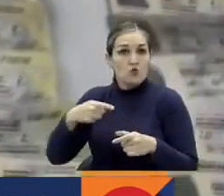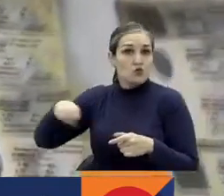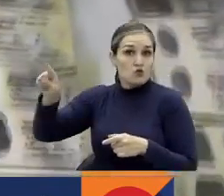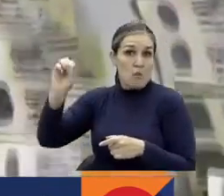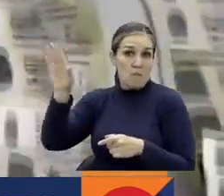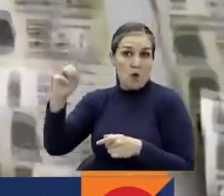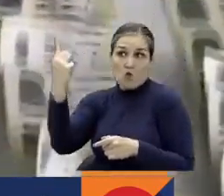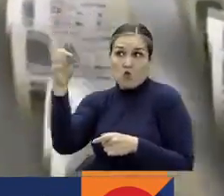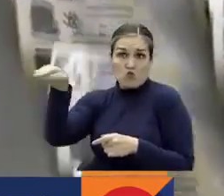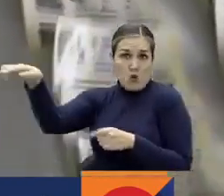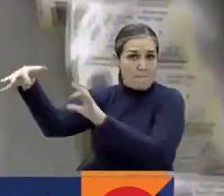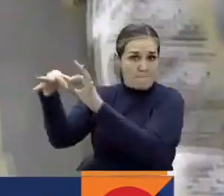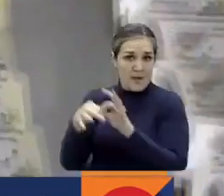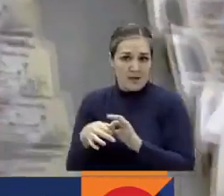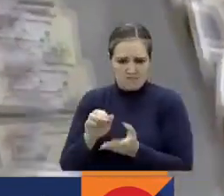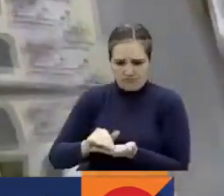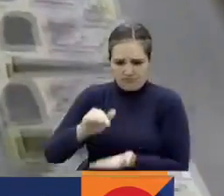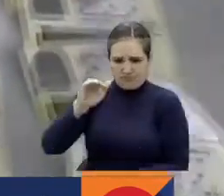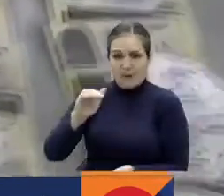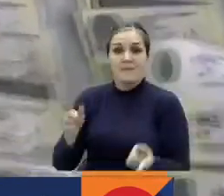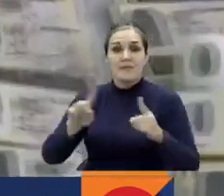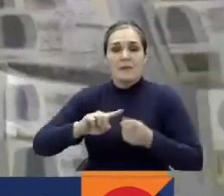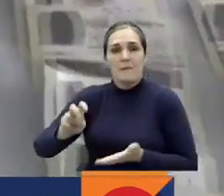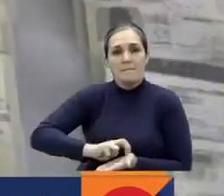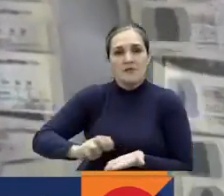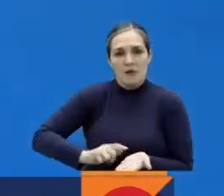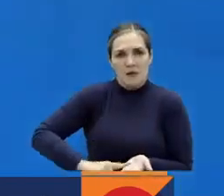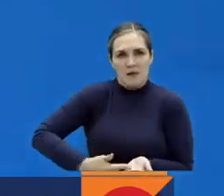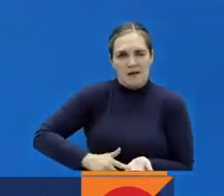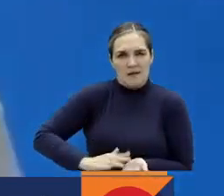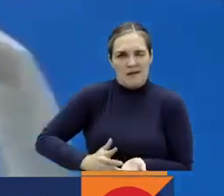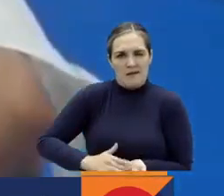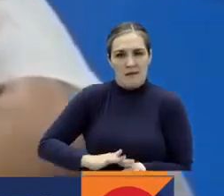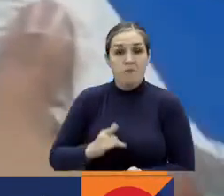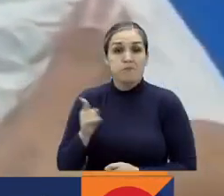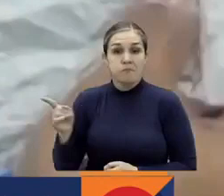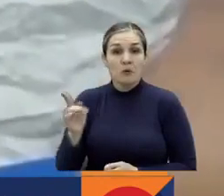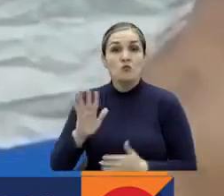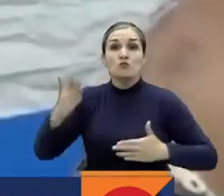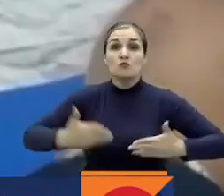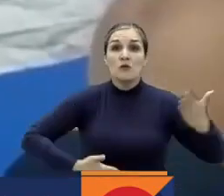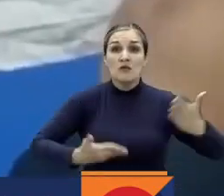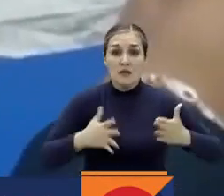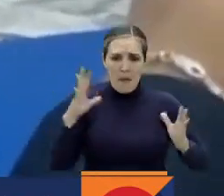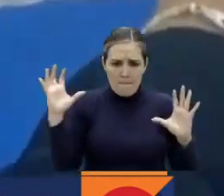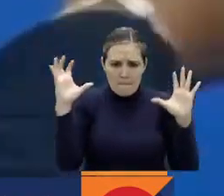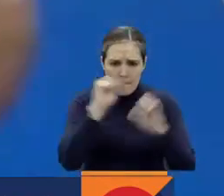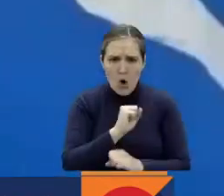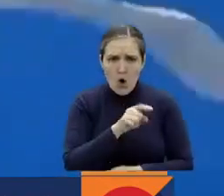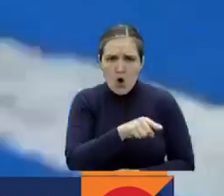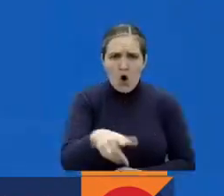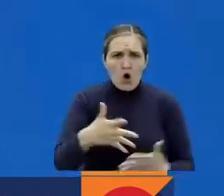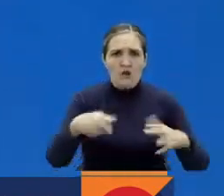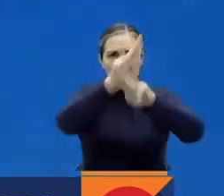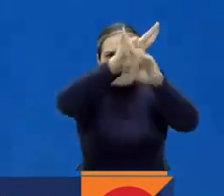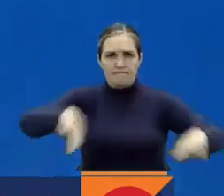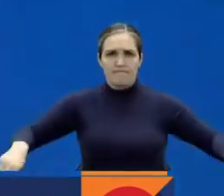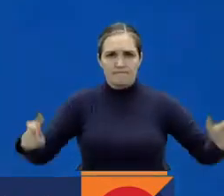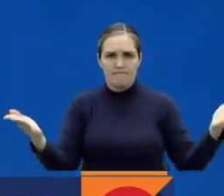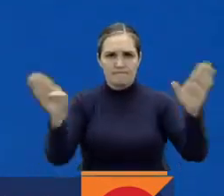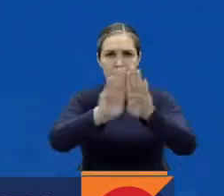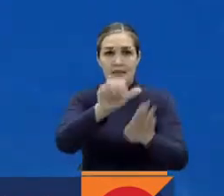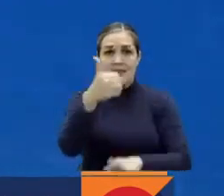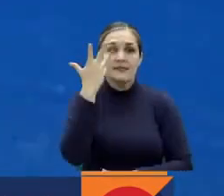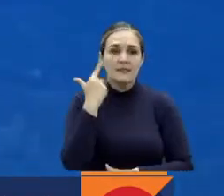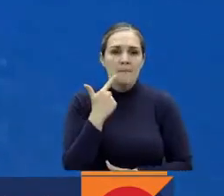financiera y 50 impresiones dactilares. El local comercial en donde se encontraron estos elementos fue sellado por 10 días. Se